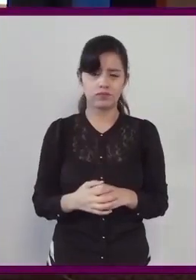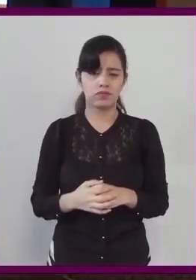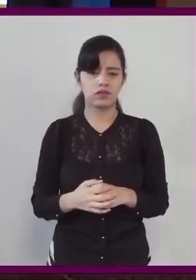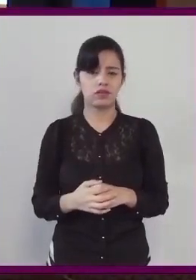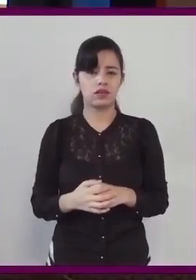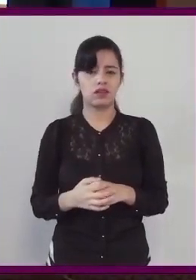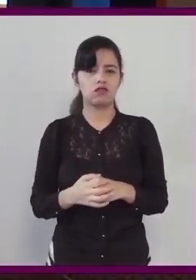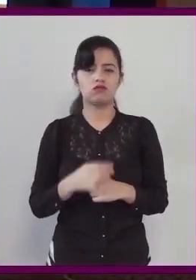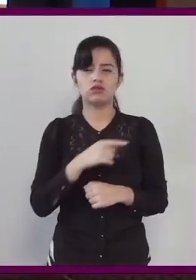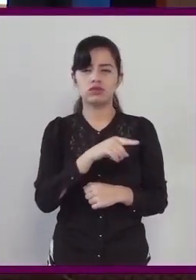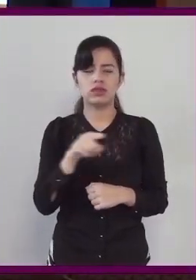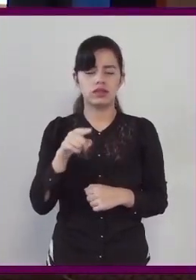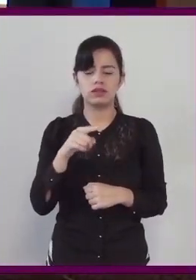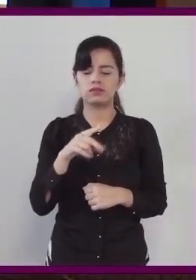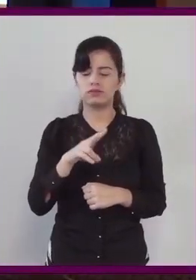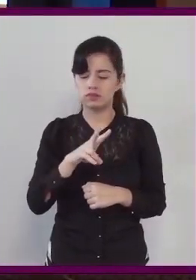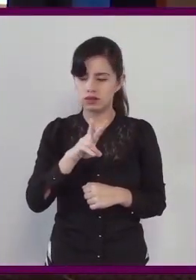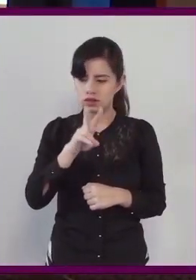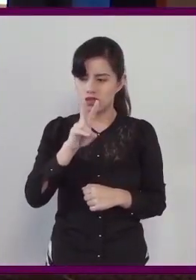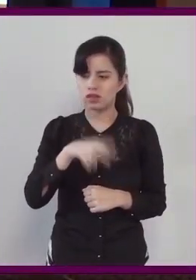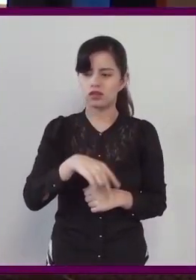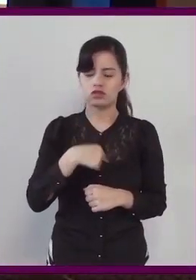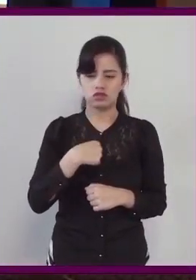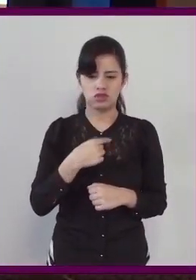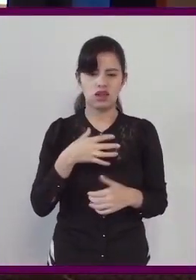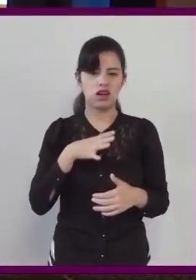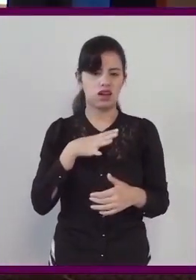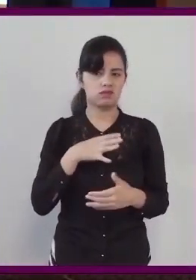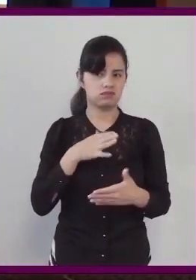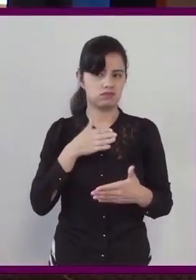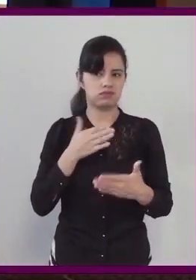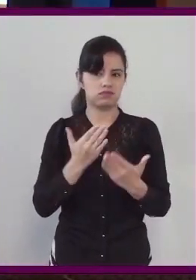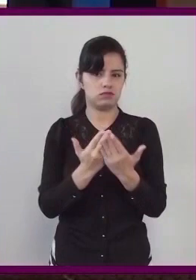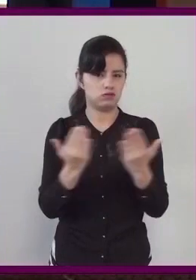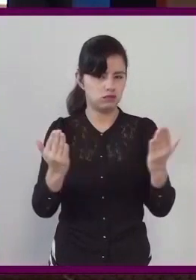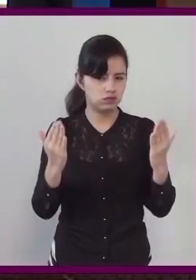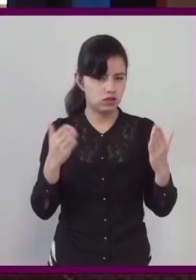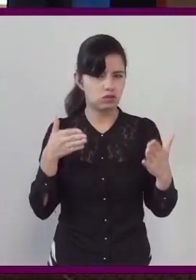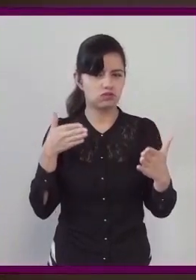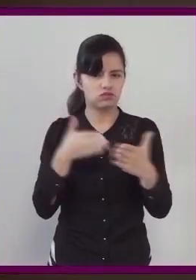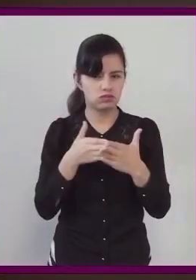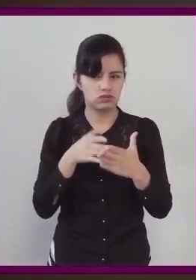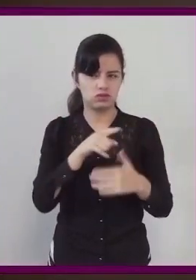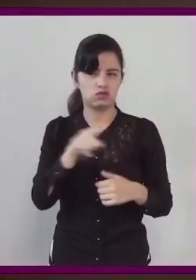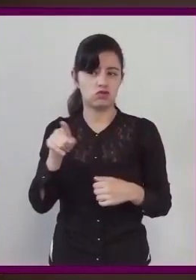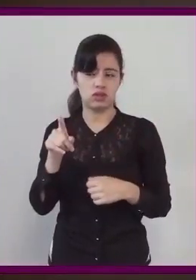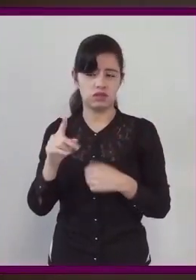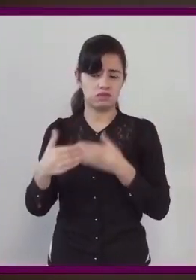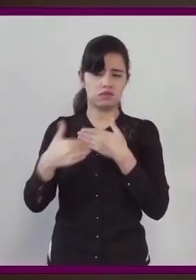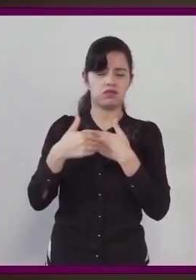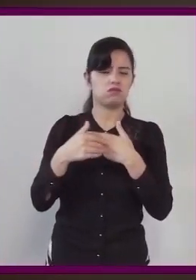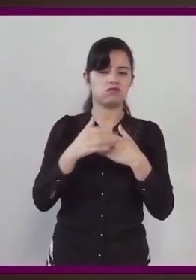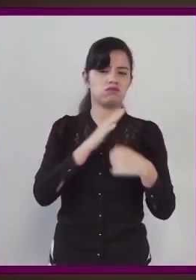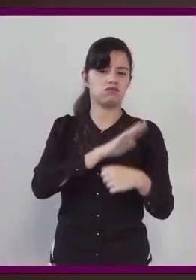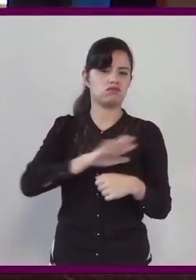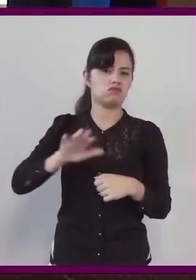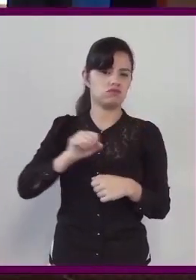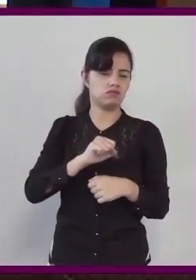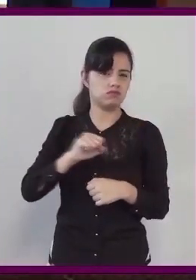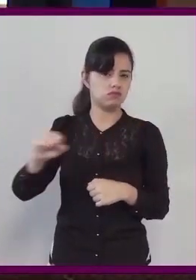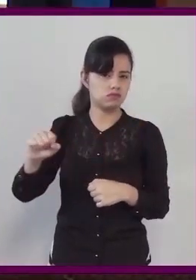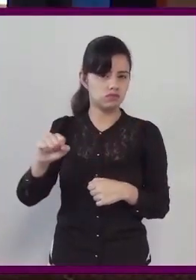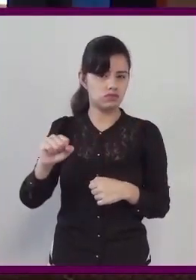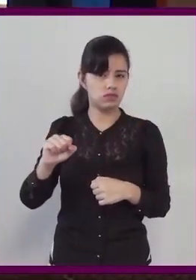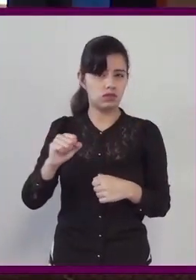se reconocen o se asumen permeables, cuando se asumen vulnerables, son lugares de mucha diversidad y